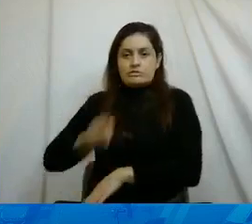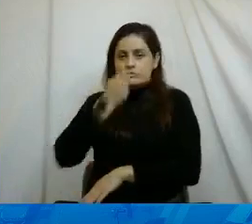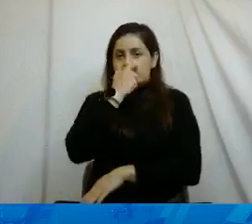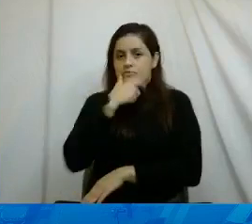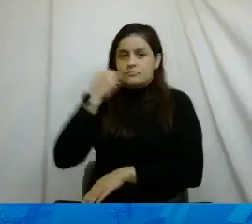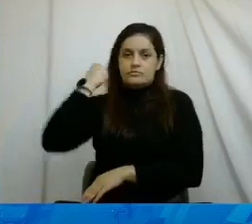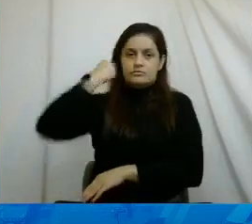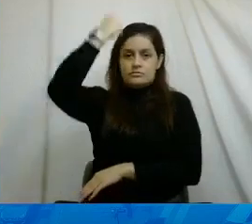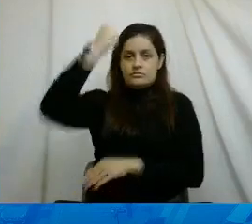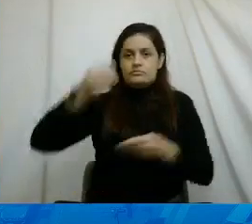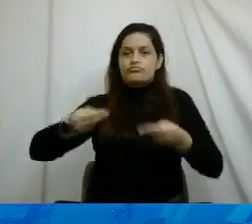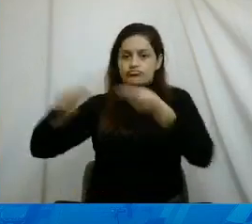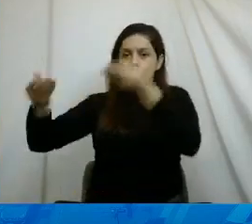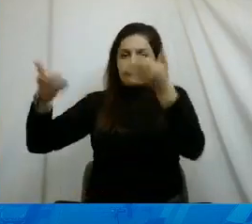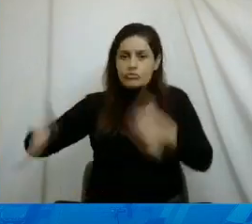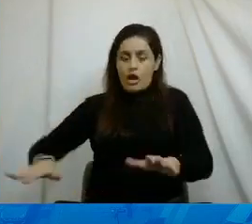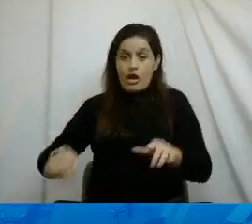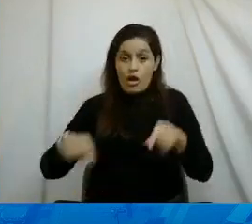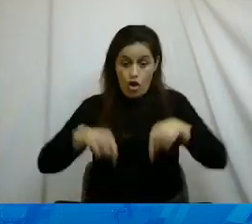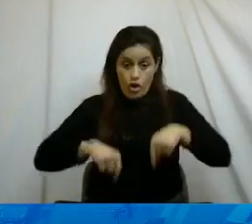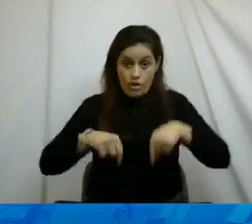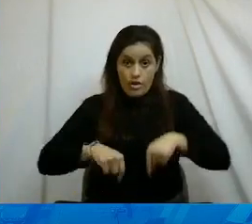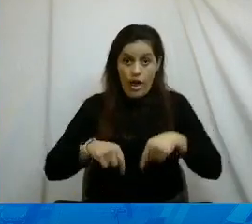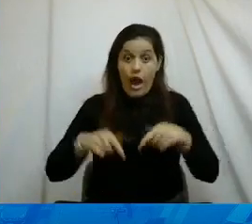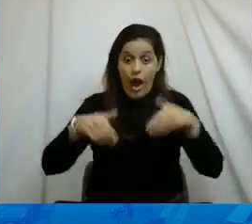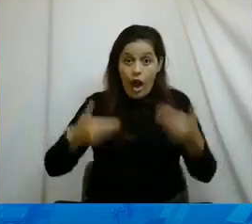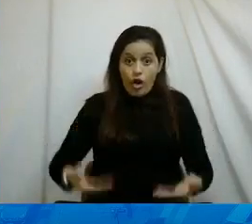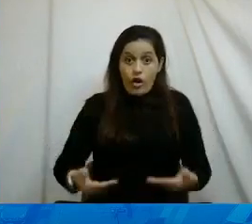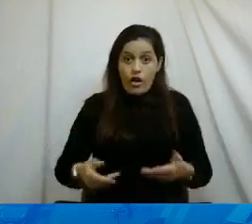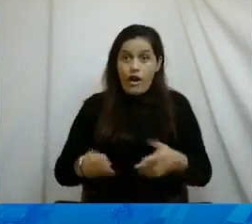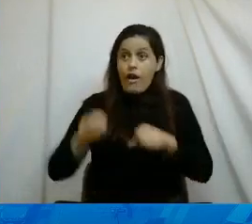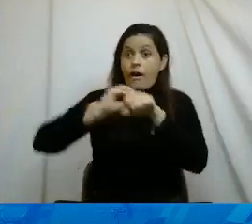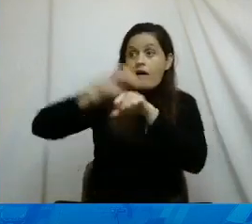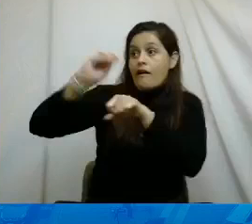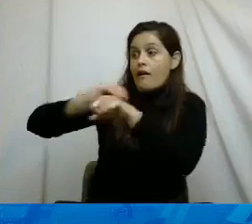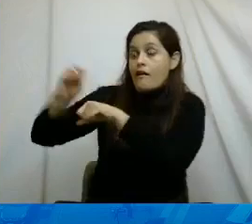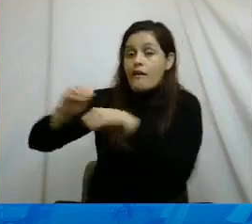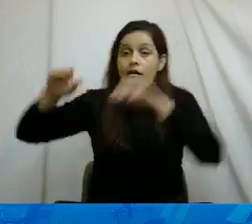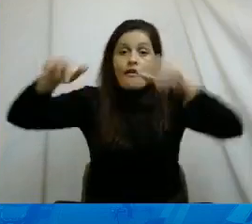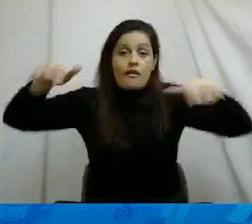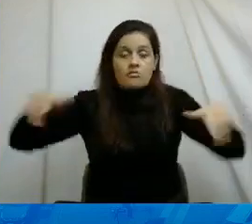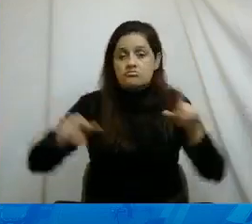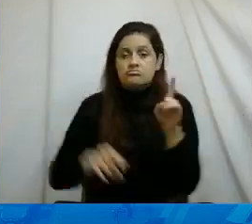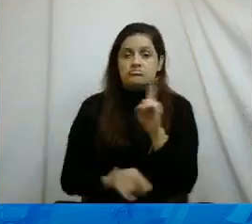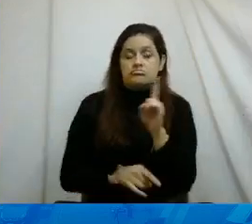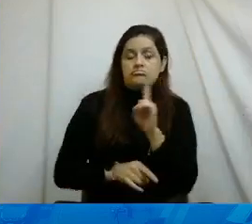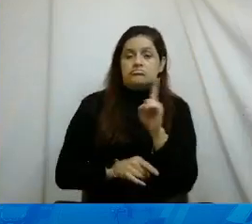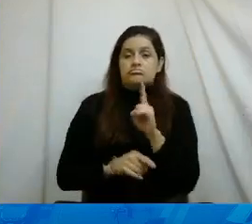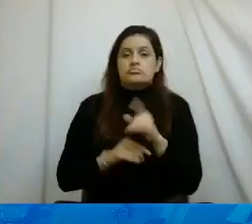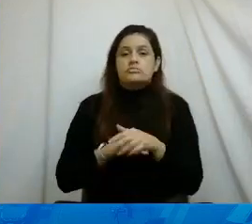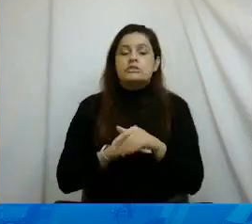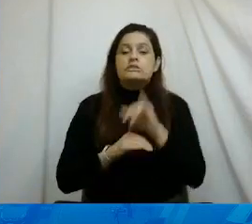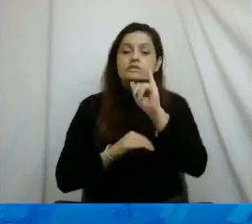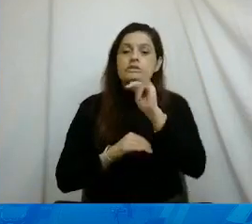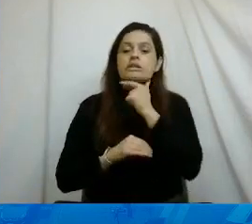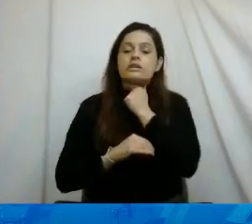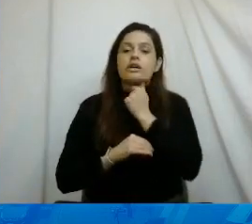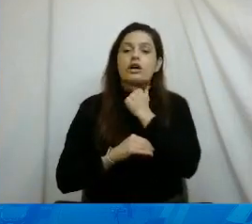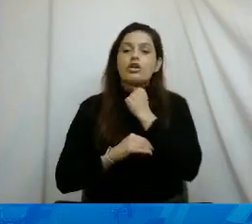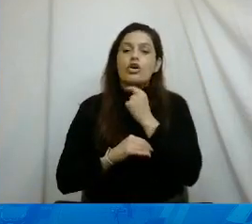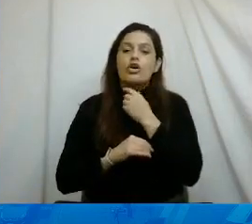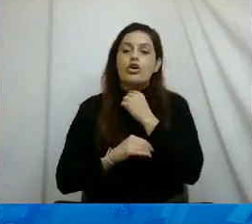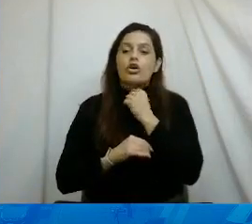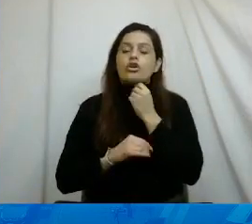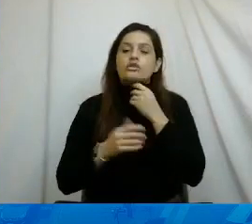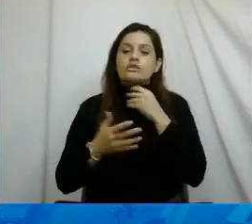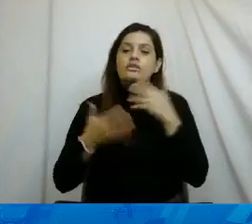época aún en el día de campaña para ese plebiscito, pero sí quiero plantear